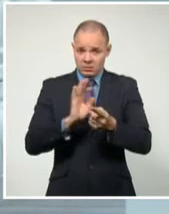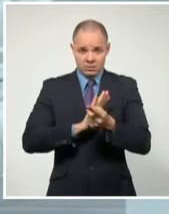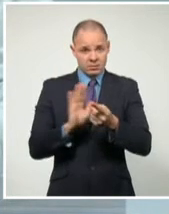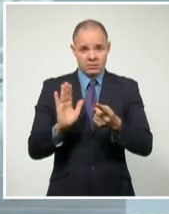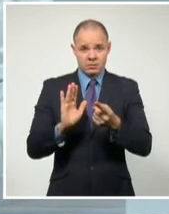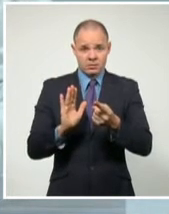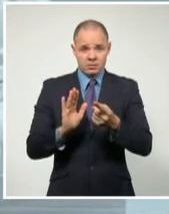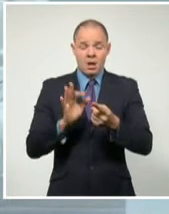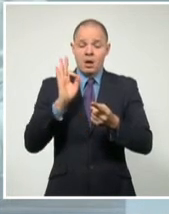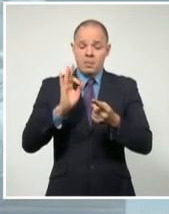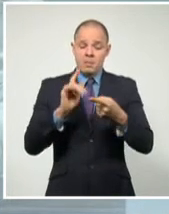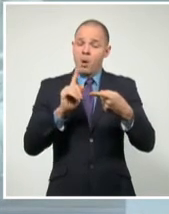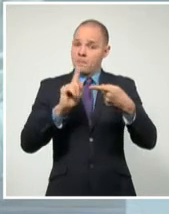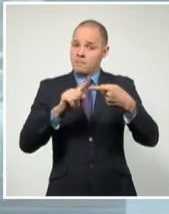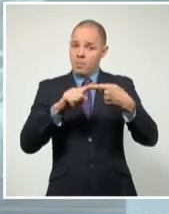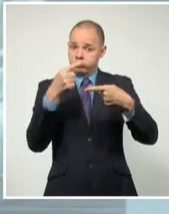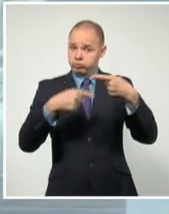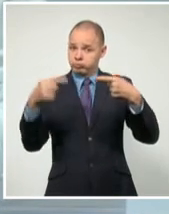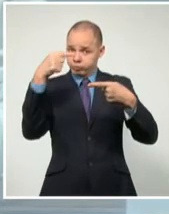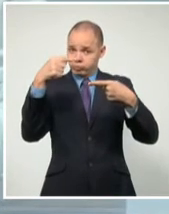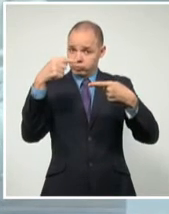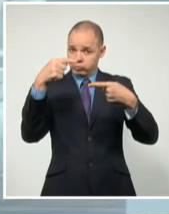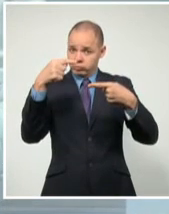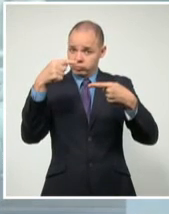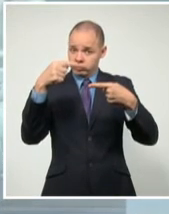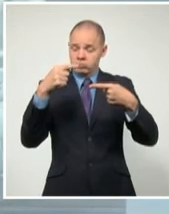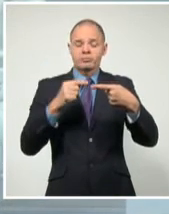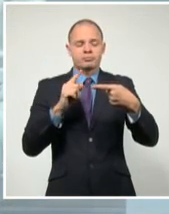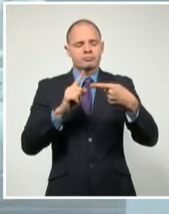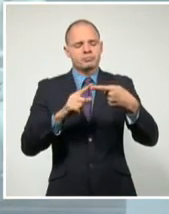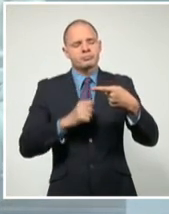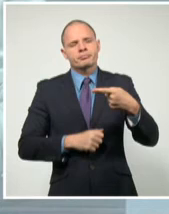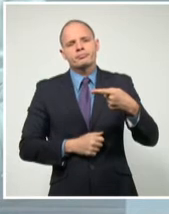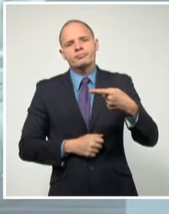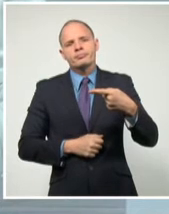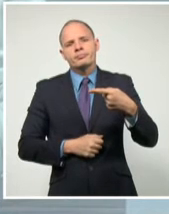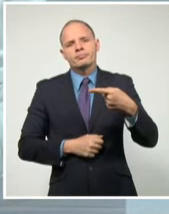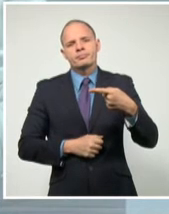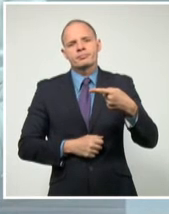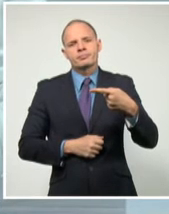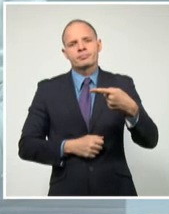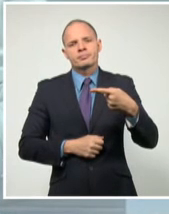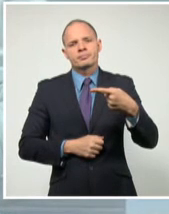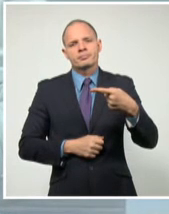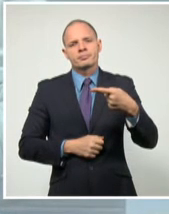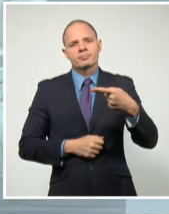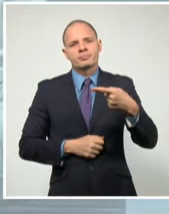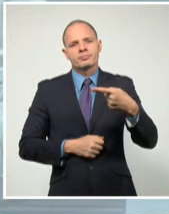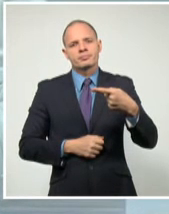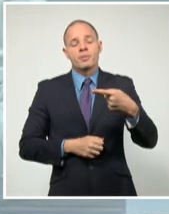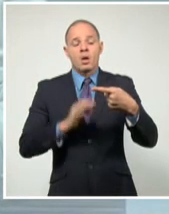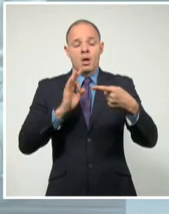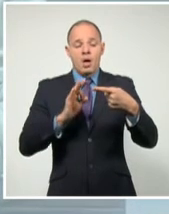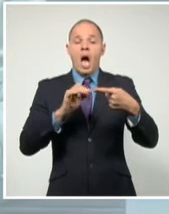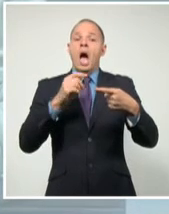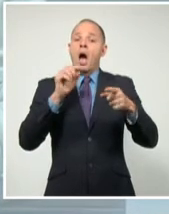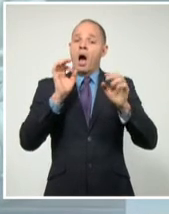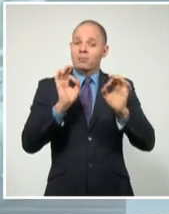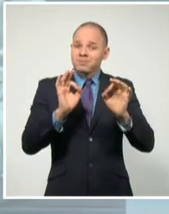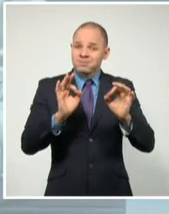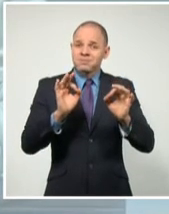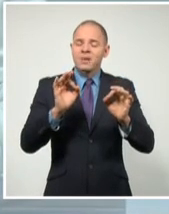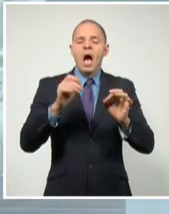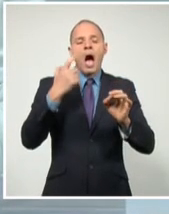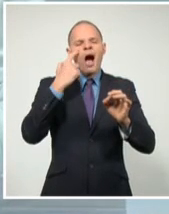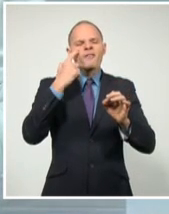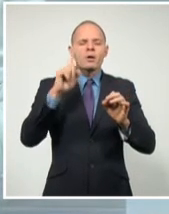hay que estar como uno de los conceptos fundamentales de toda esta estrategia. Este es el tema principal de cara al